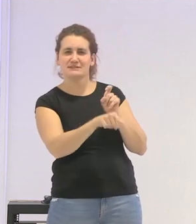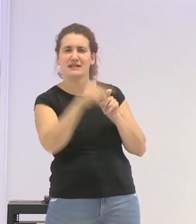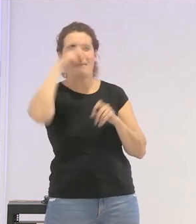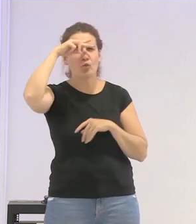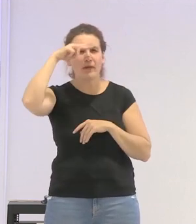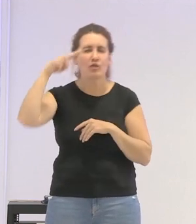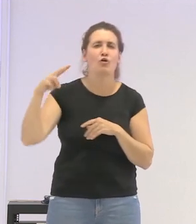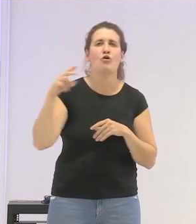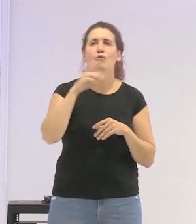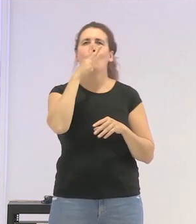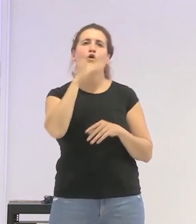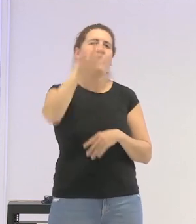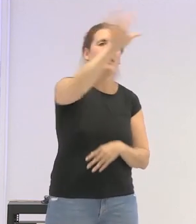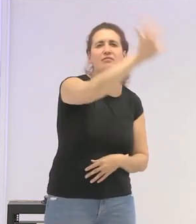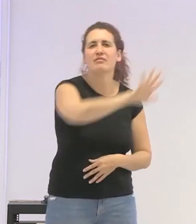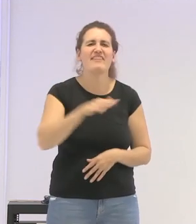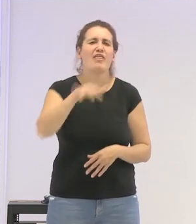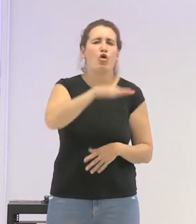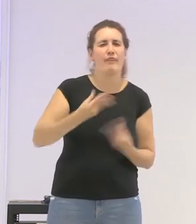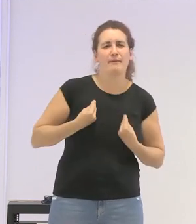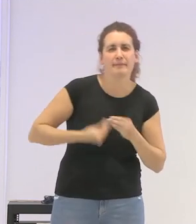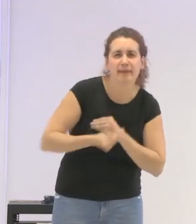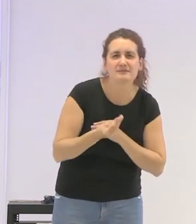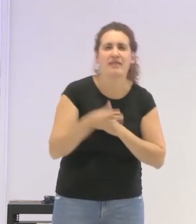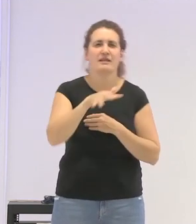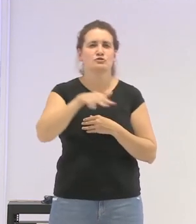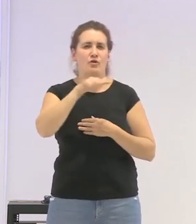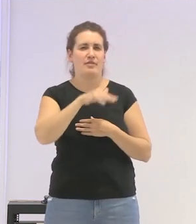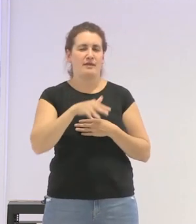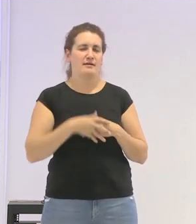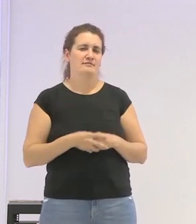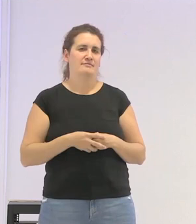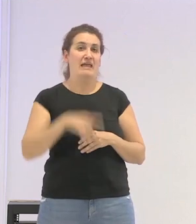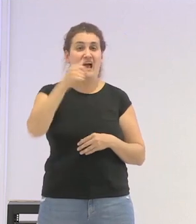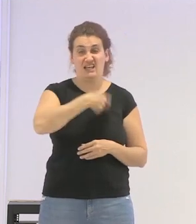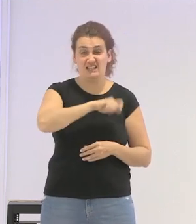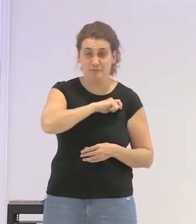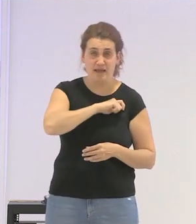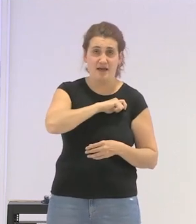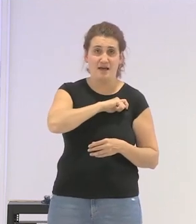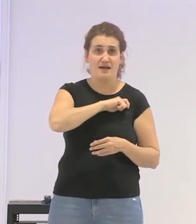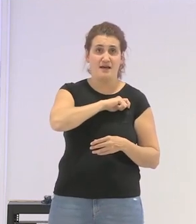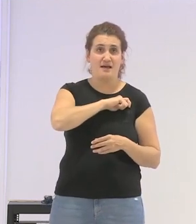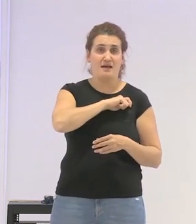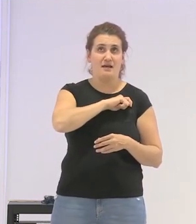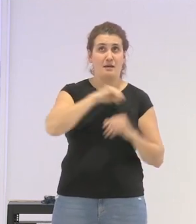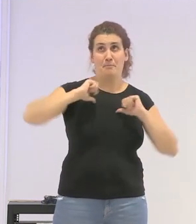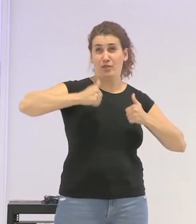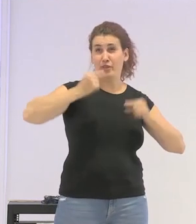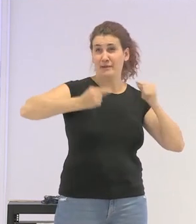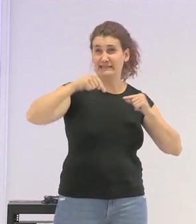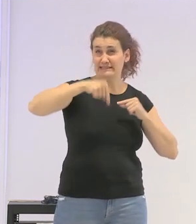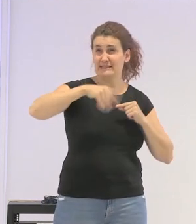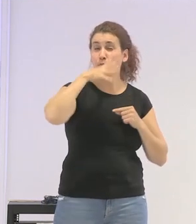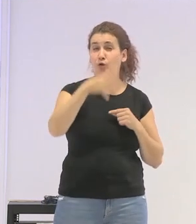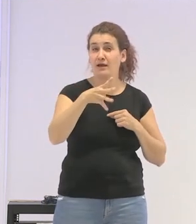que hay por la demografía, ¿no? La forma más light, bueno, aquí en España creo que todo empezó, de hecho, el debate este, porque